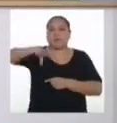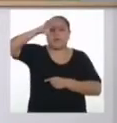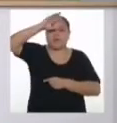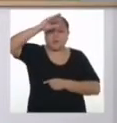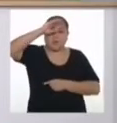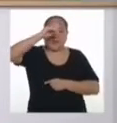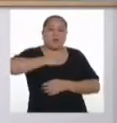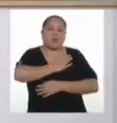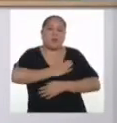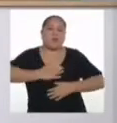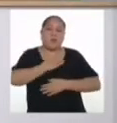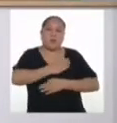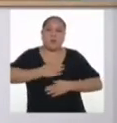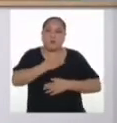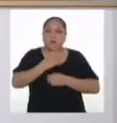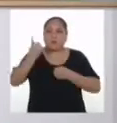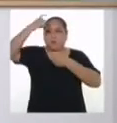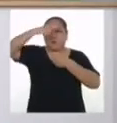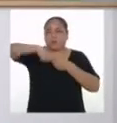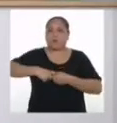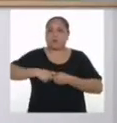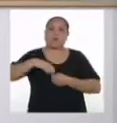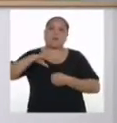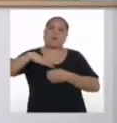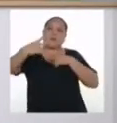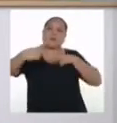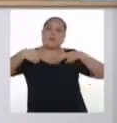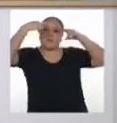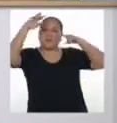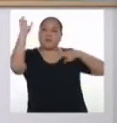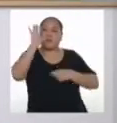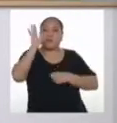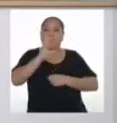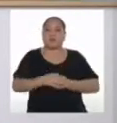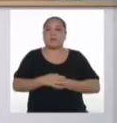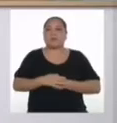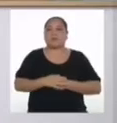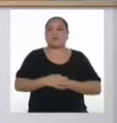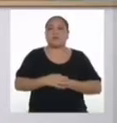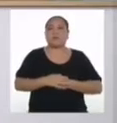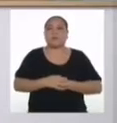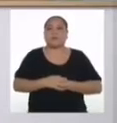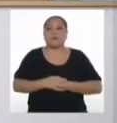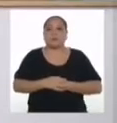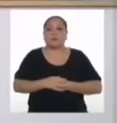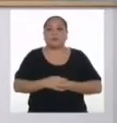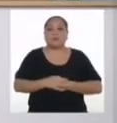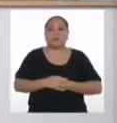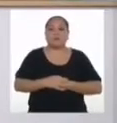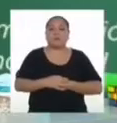y chicos, ha sido un gusto estar aquí. Nos vemos pronto. ¡Chao!